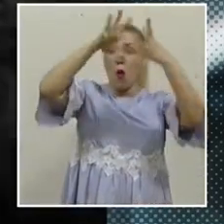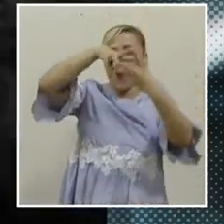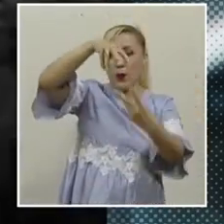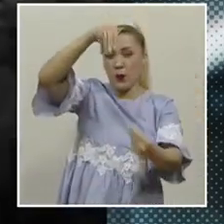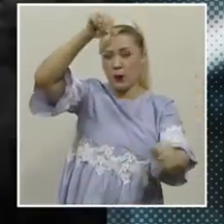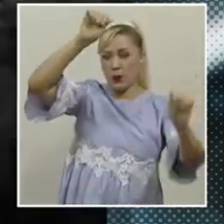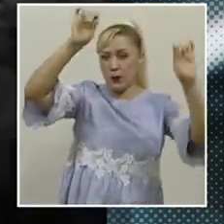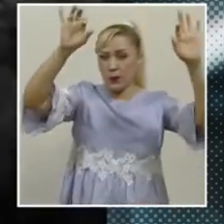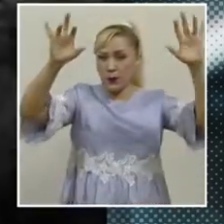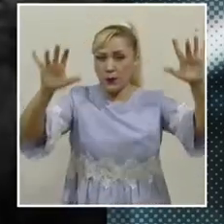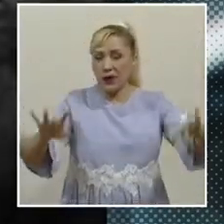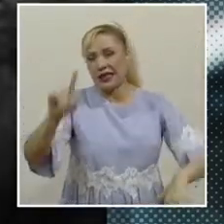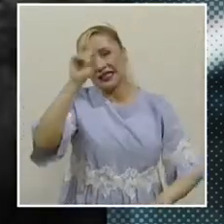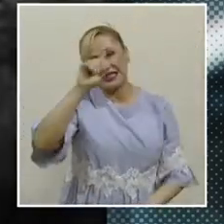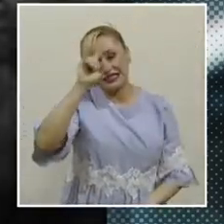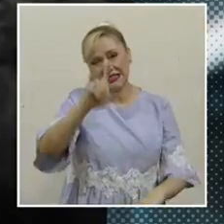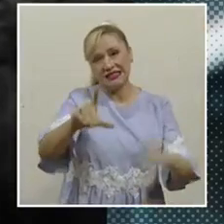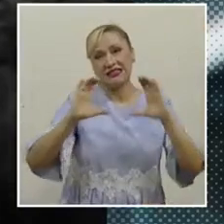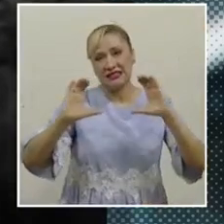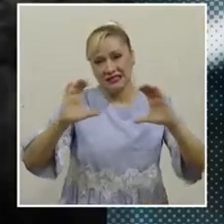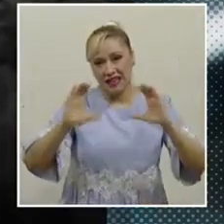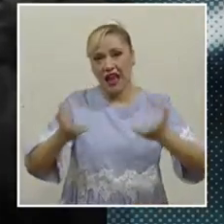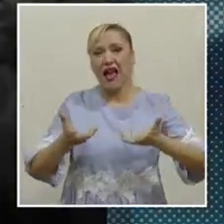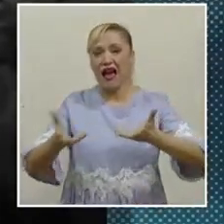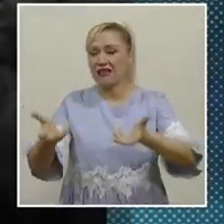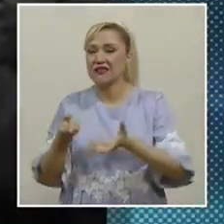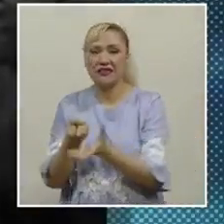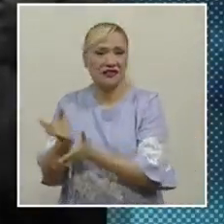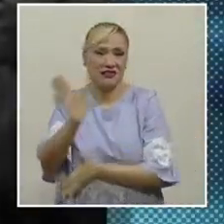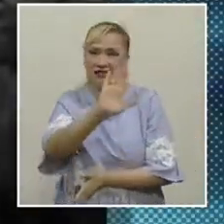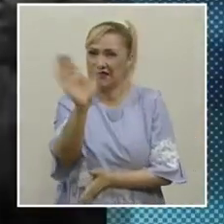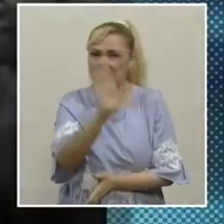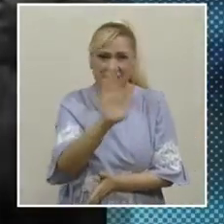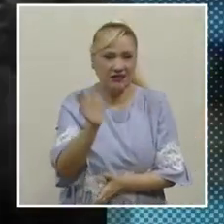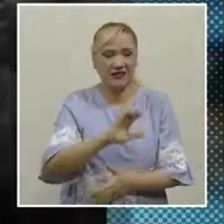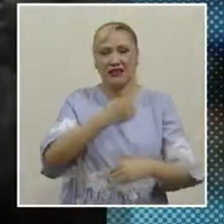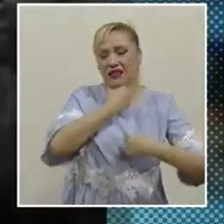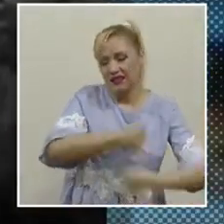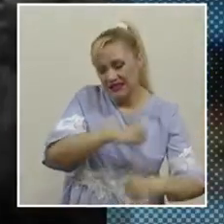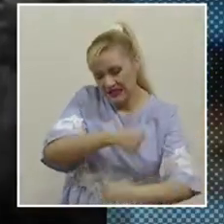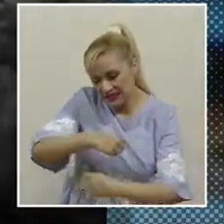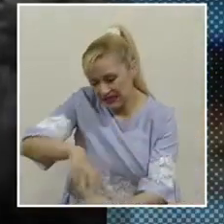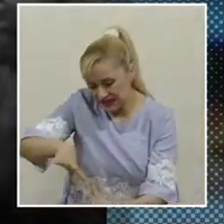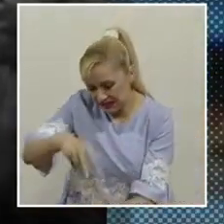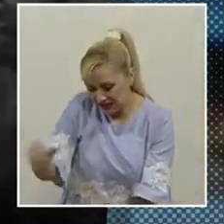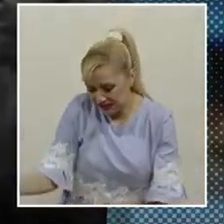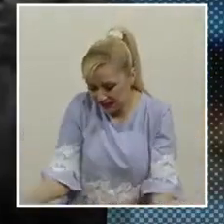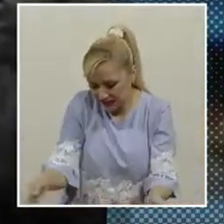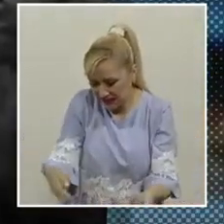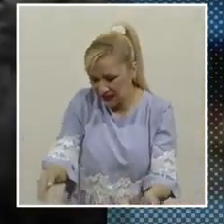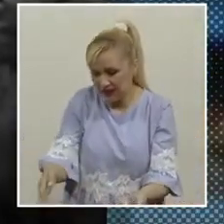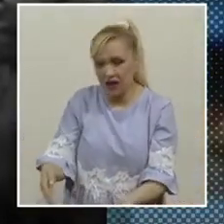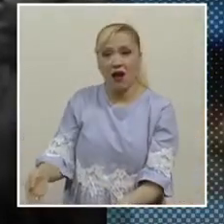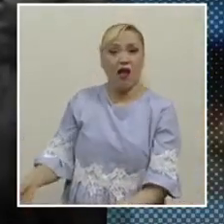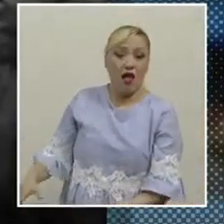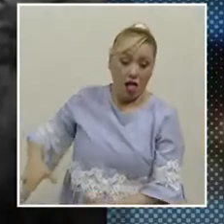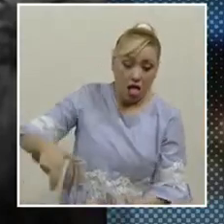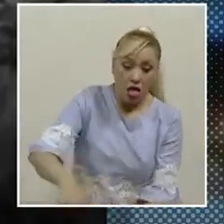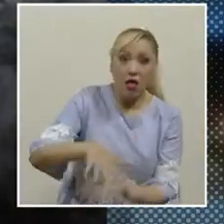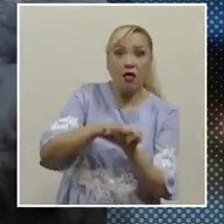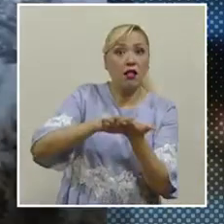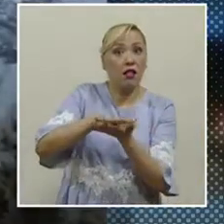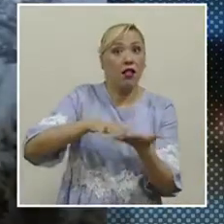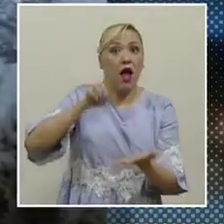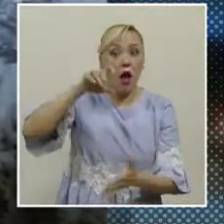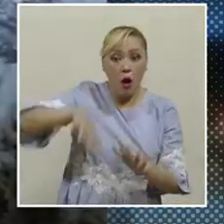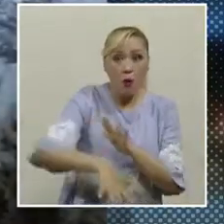Así que la recomendación es evitar actividades al aire libre, barrer las cenizas, no tirarlas a las alcantarillas y